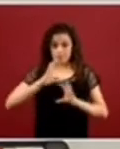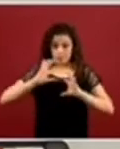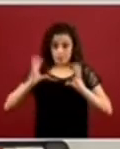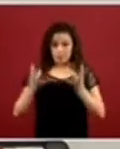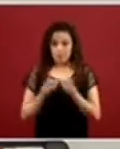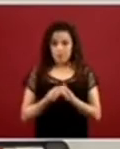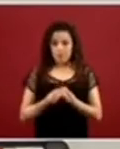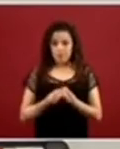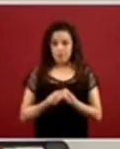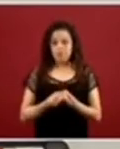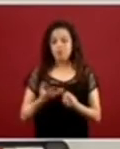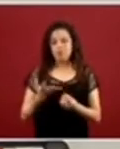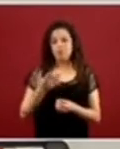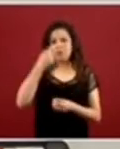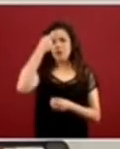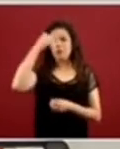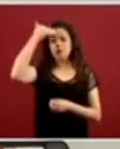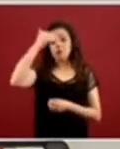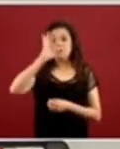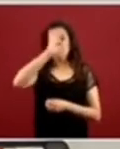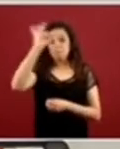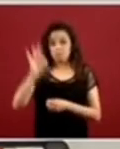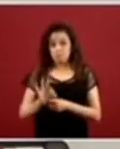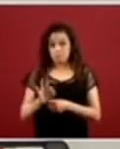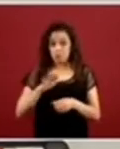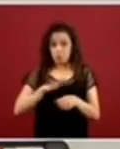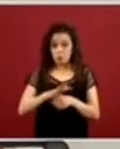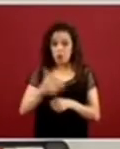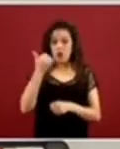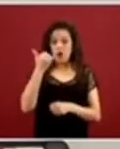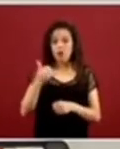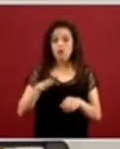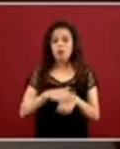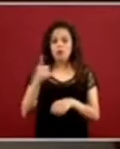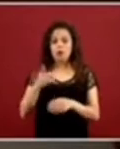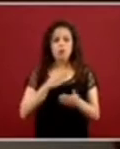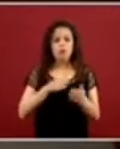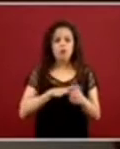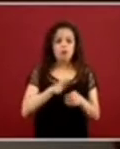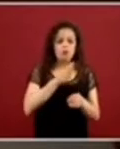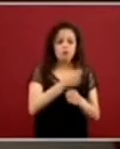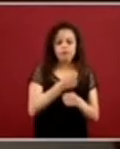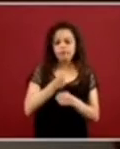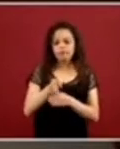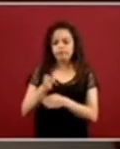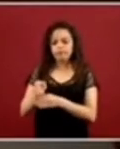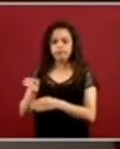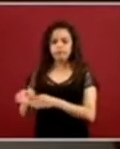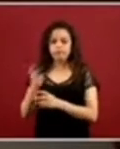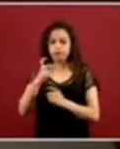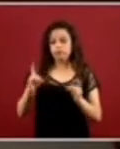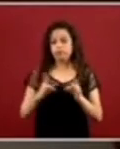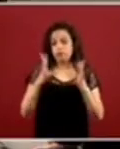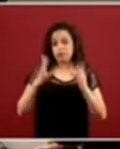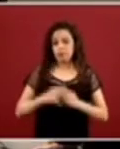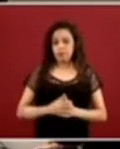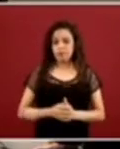solamente el porcentaje, sino también las categorías que van a ser susceptibles.